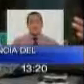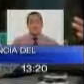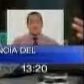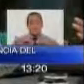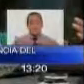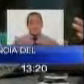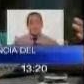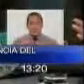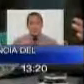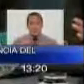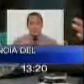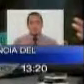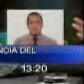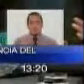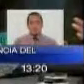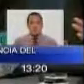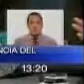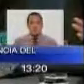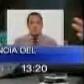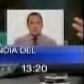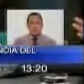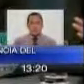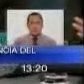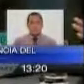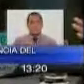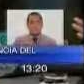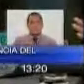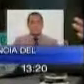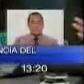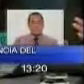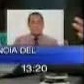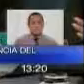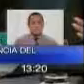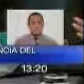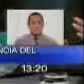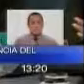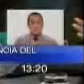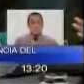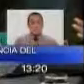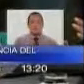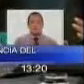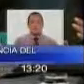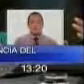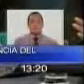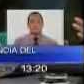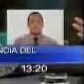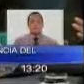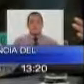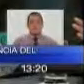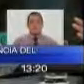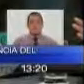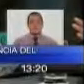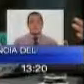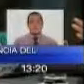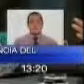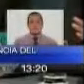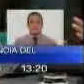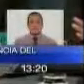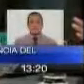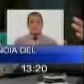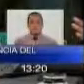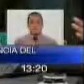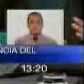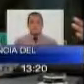recurrir a la Corte Interamericana o a la Comisión Interamericana cuando se han agotado las instancias